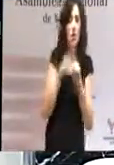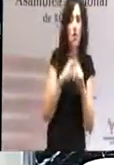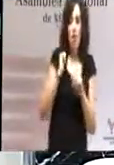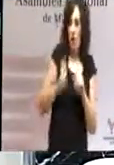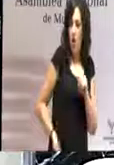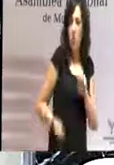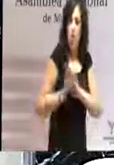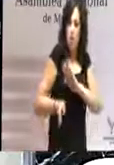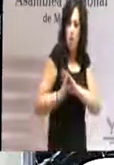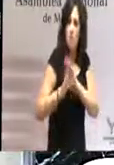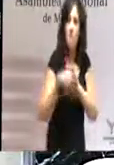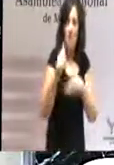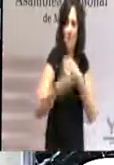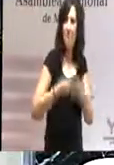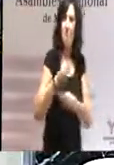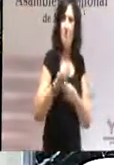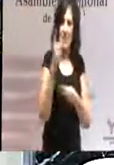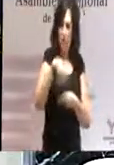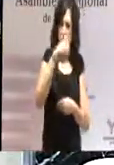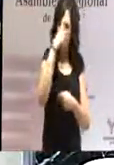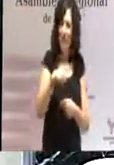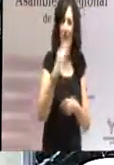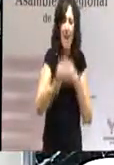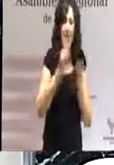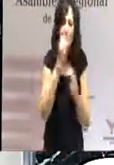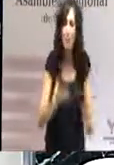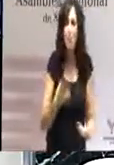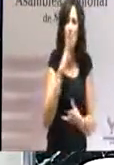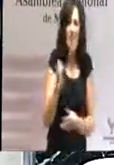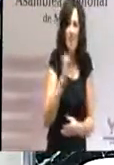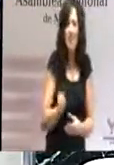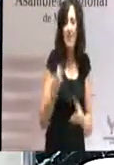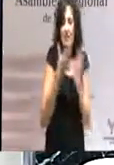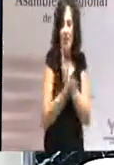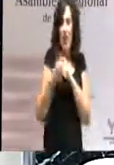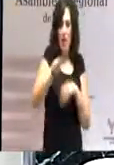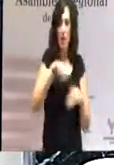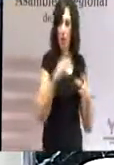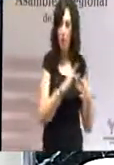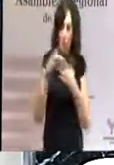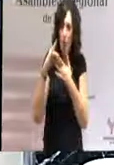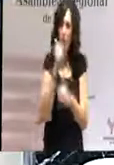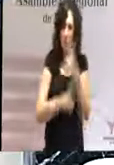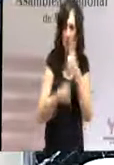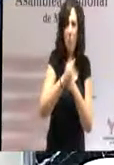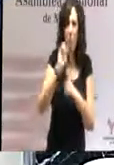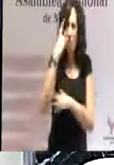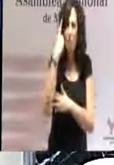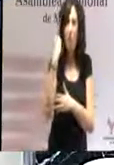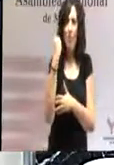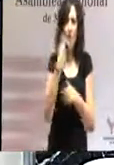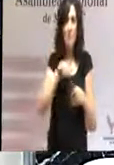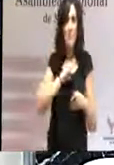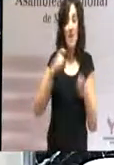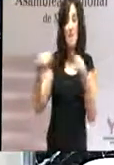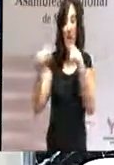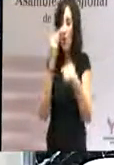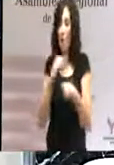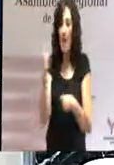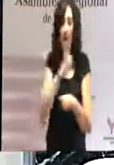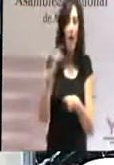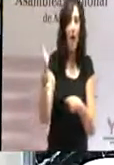lo que saben hacer. Y lo hacen de maravilla, y generan riqueza, y son punteros, y exportan a los mejores mercados, y exportan a todos los